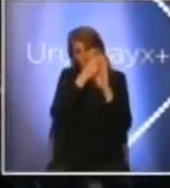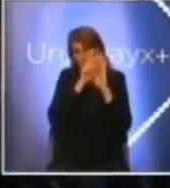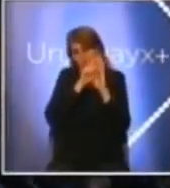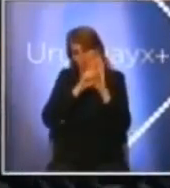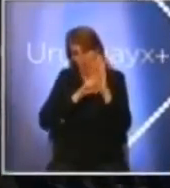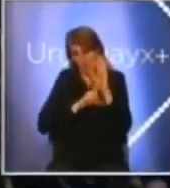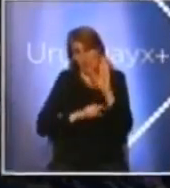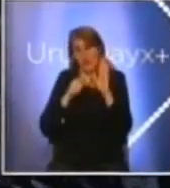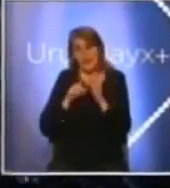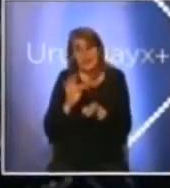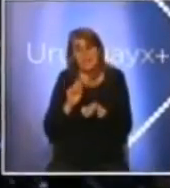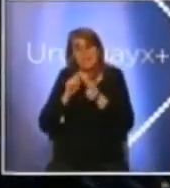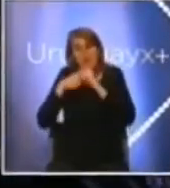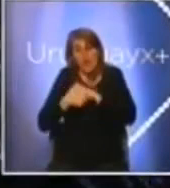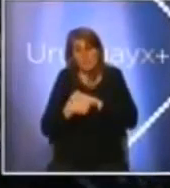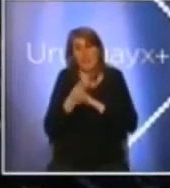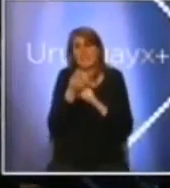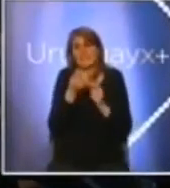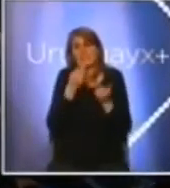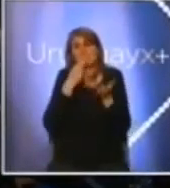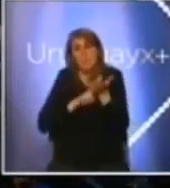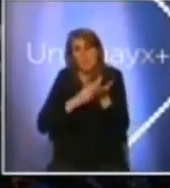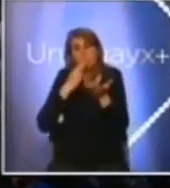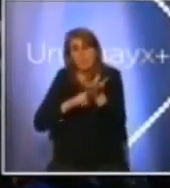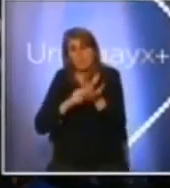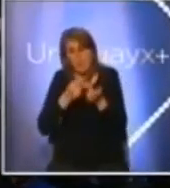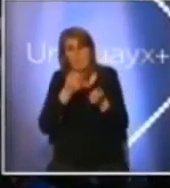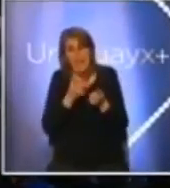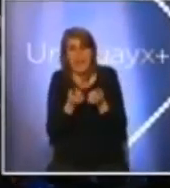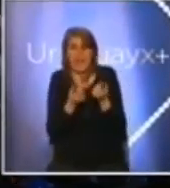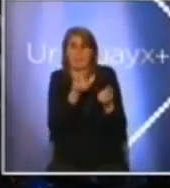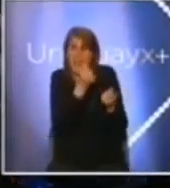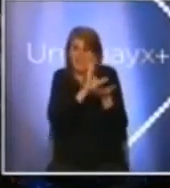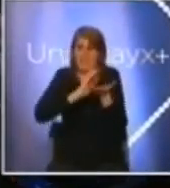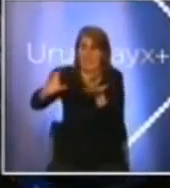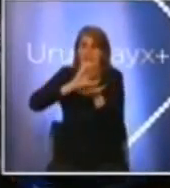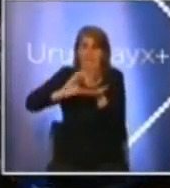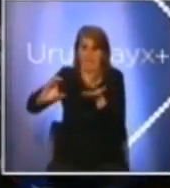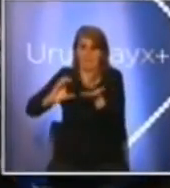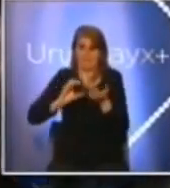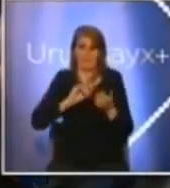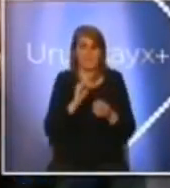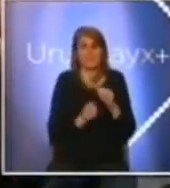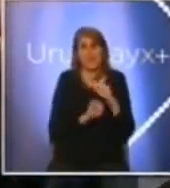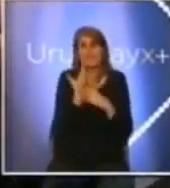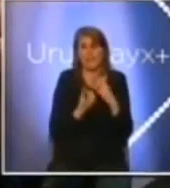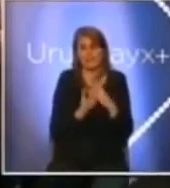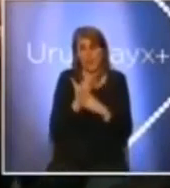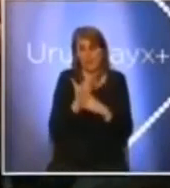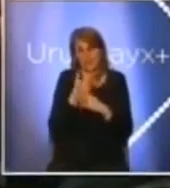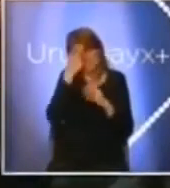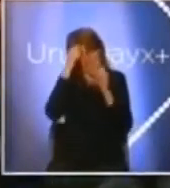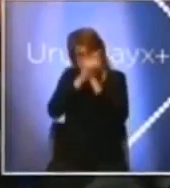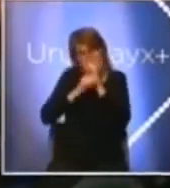la reforma tributaria para consolidar a esta industria. La innovación en tecnología nos ha permitido, por